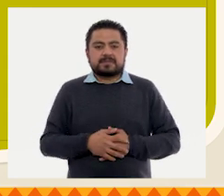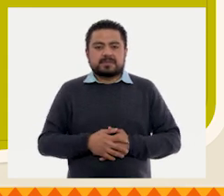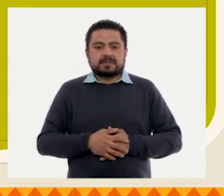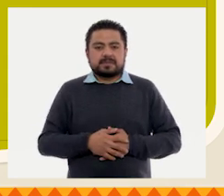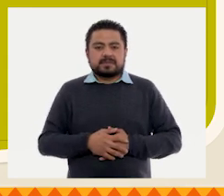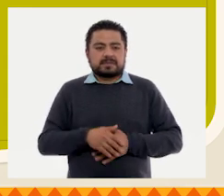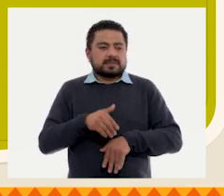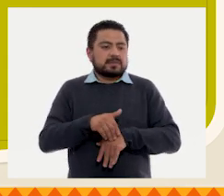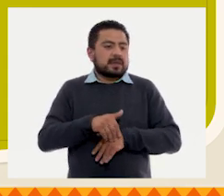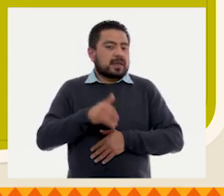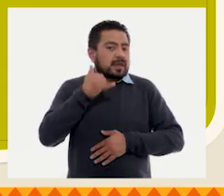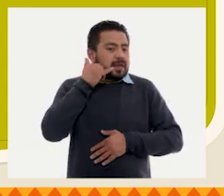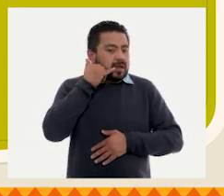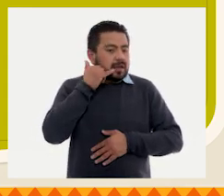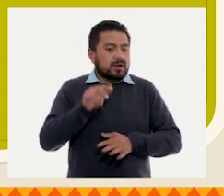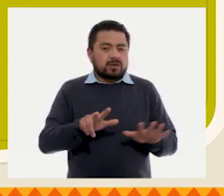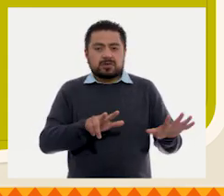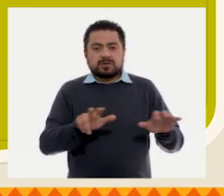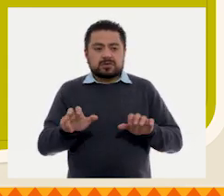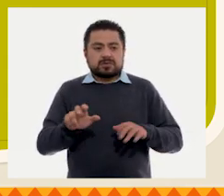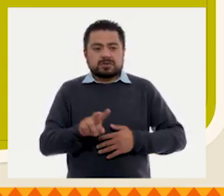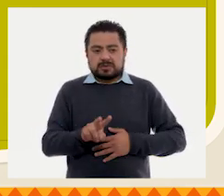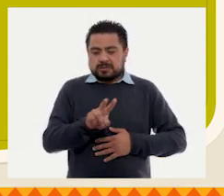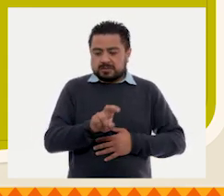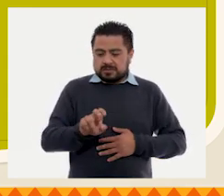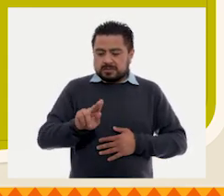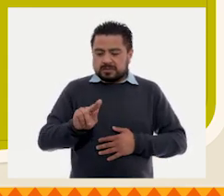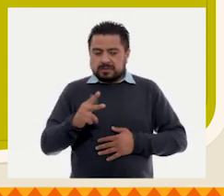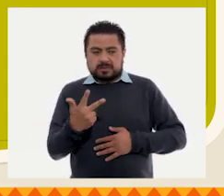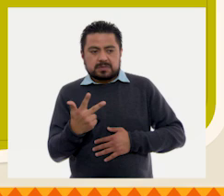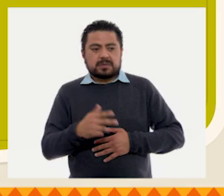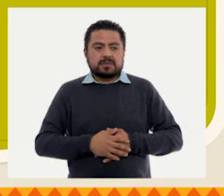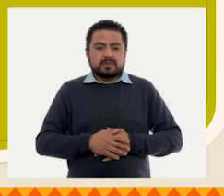@CEPMX. Teléfonos Educatel